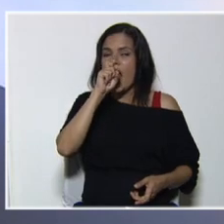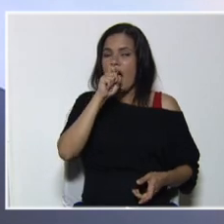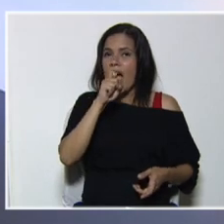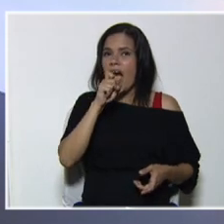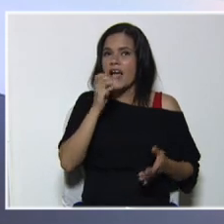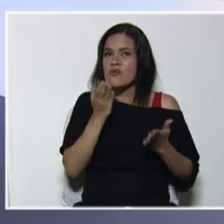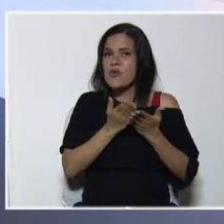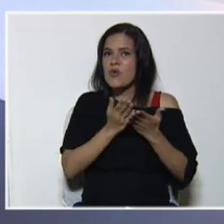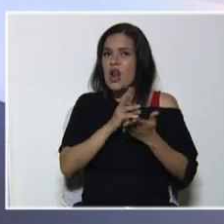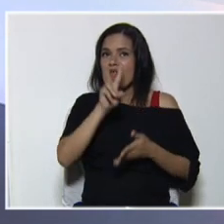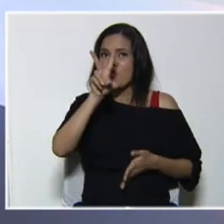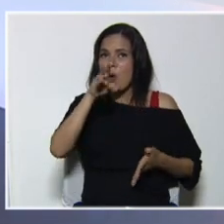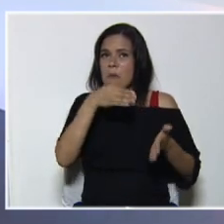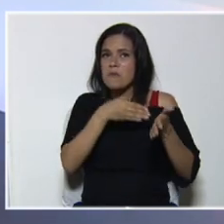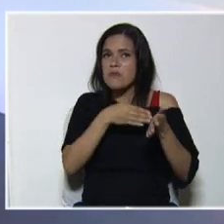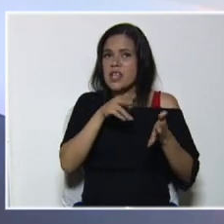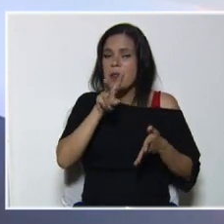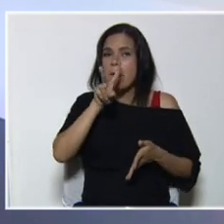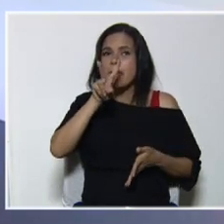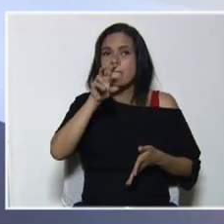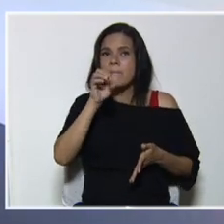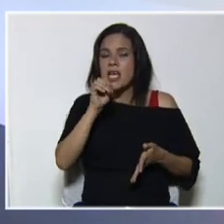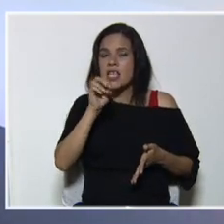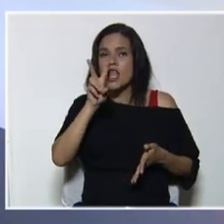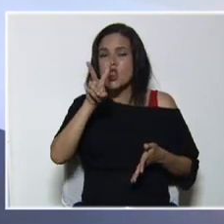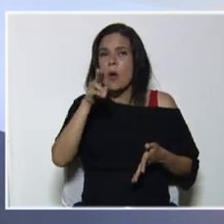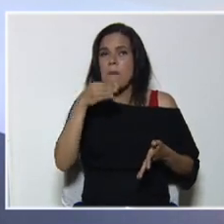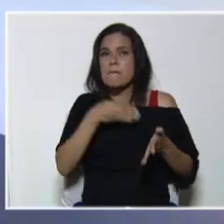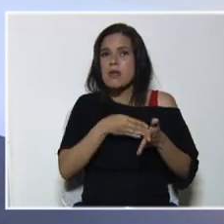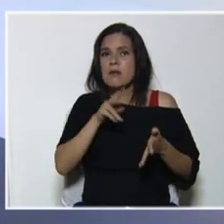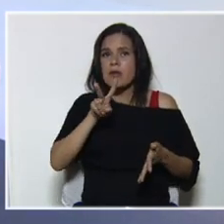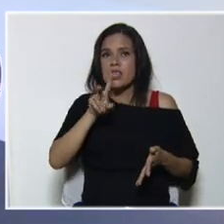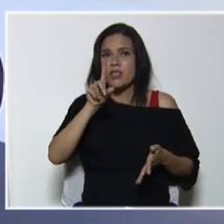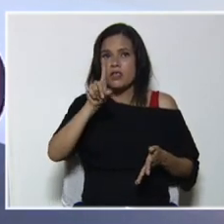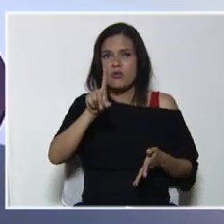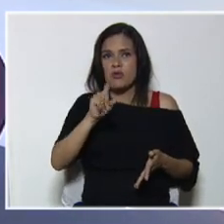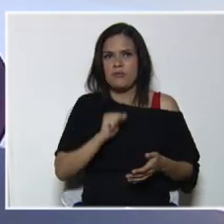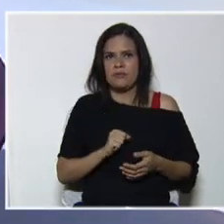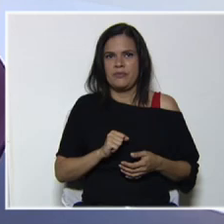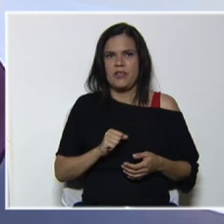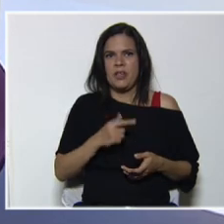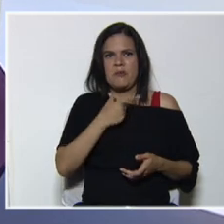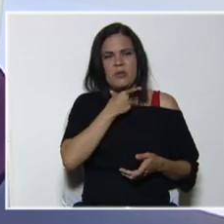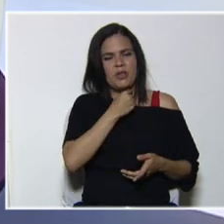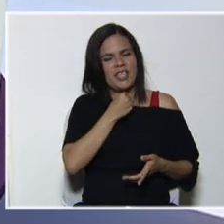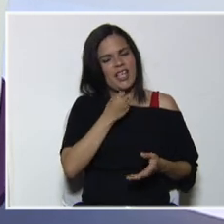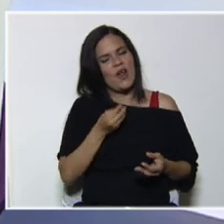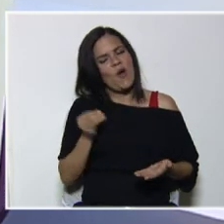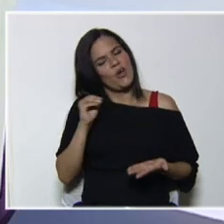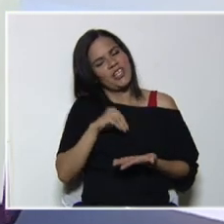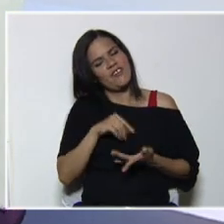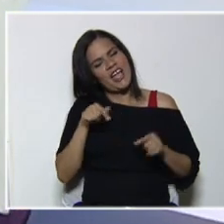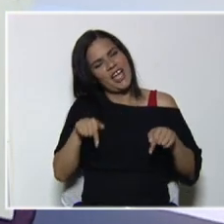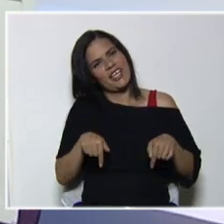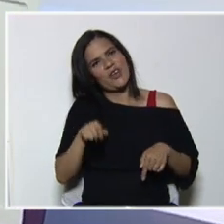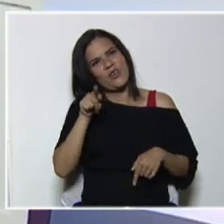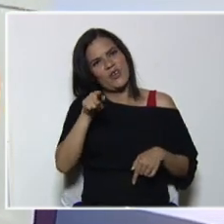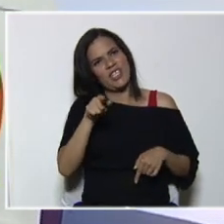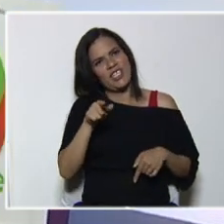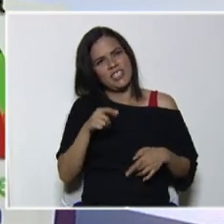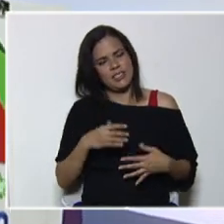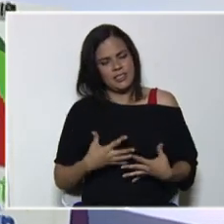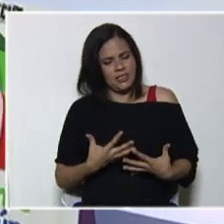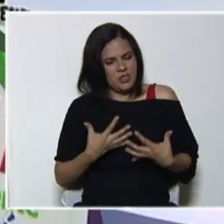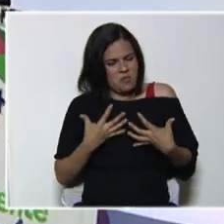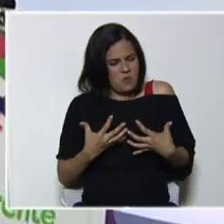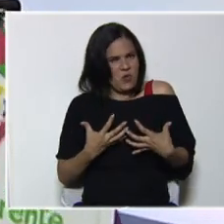2020-2021. Mi nombre es Sarina Herrera, profesora de educación especial, y es un verdadero placer estar nuevamente con ustedes, llenos de